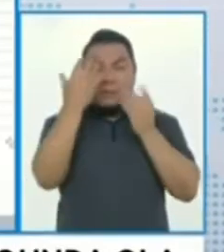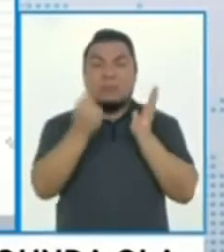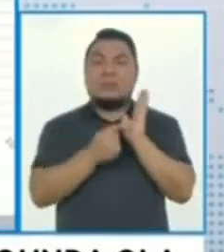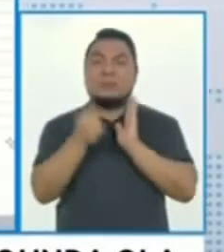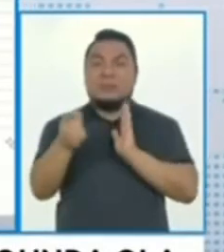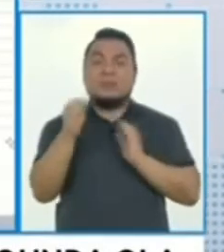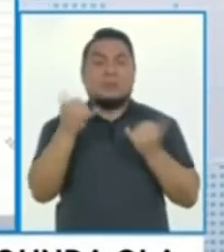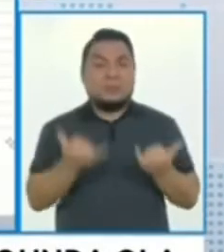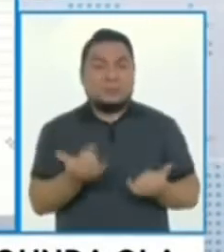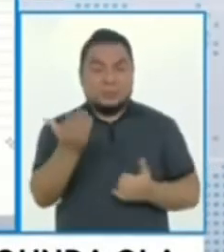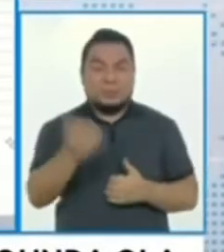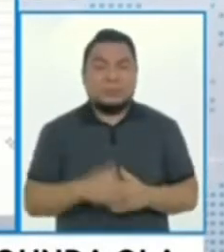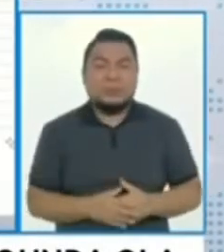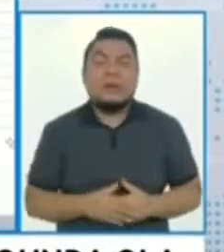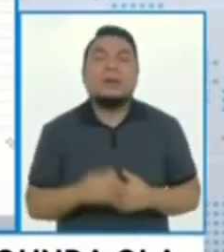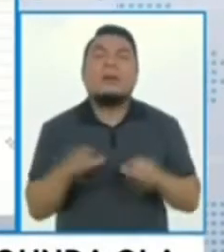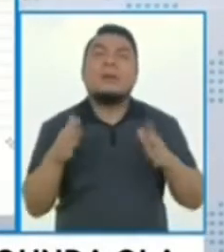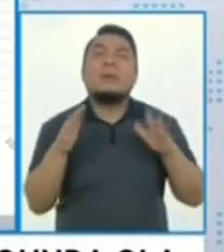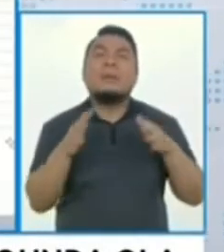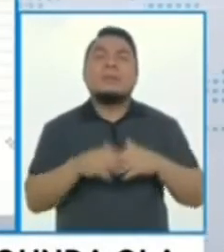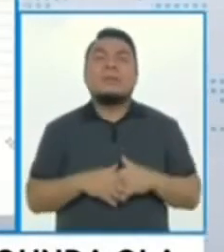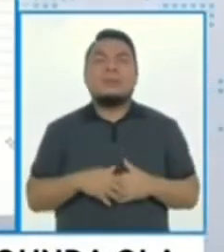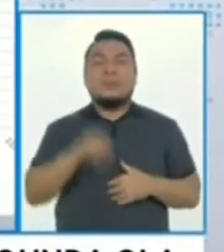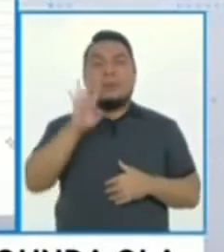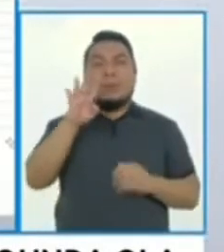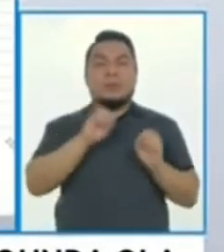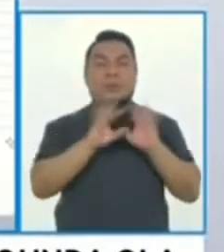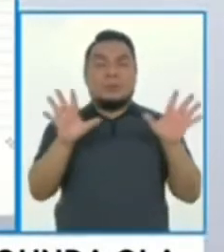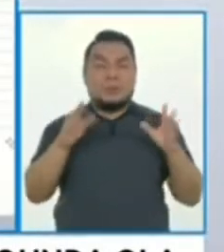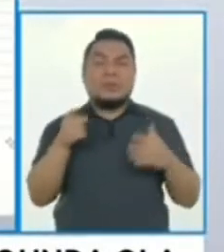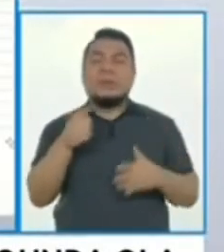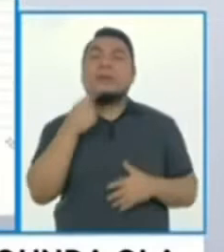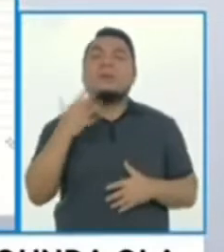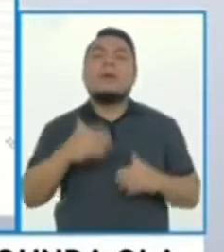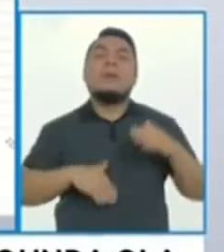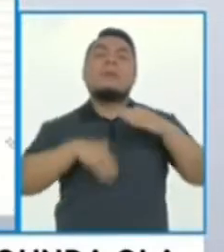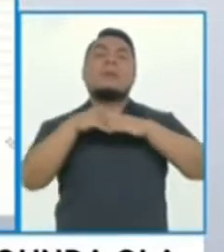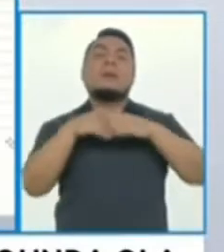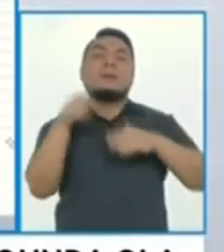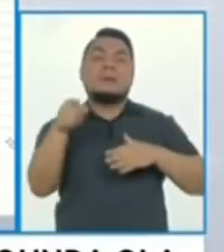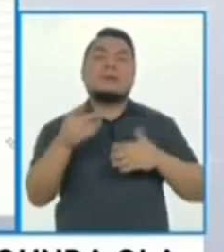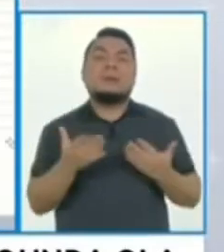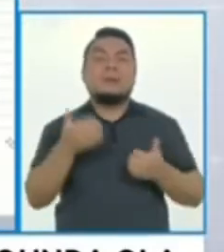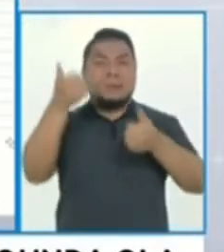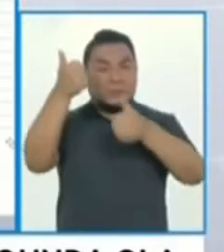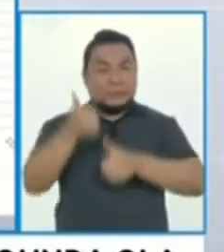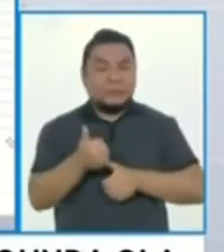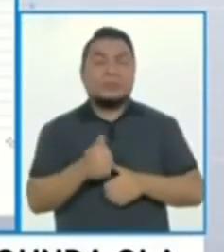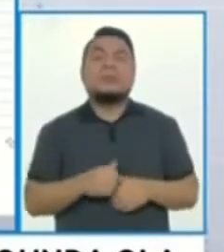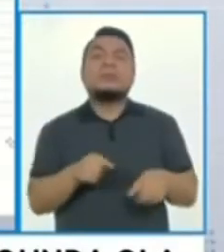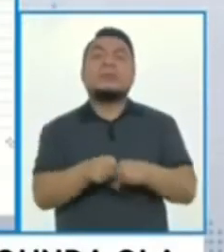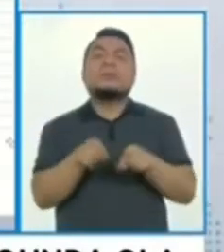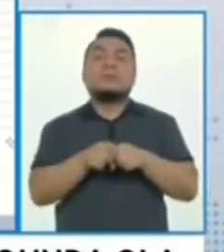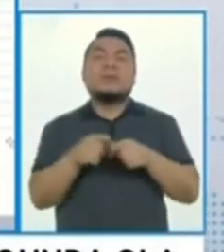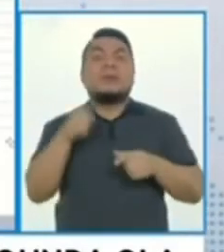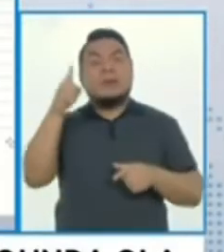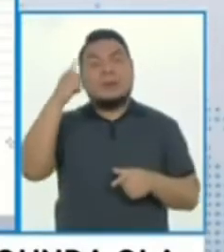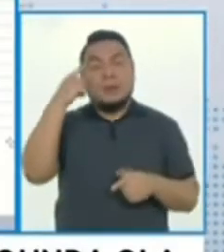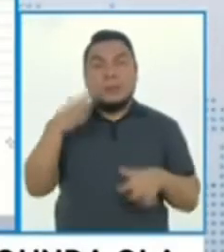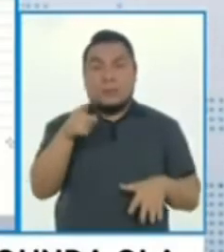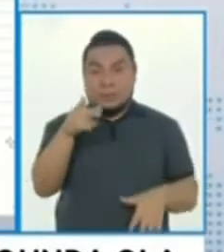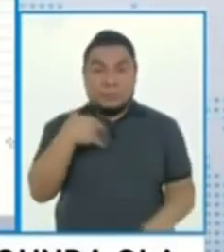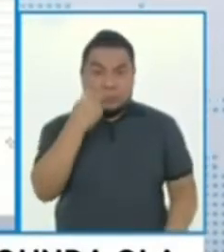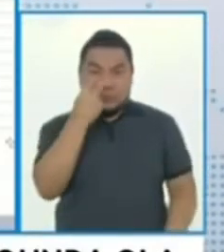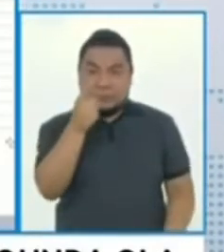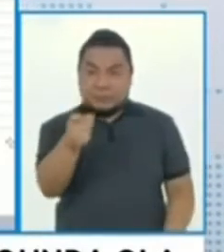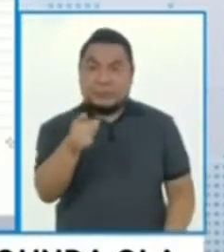salud del día de hoy, hace poco más de 4 días superamos el máximo de agosto y la gran diferencia, como tú podrás